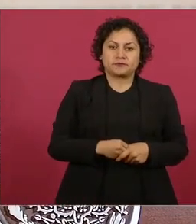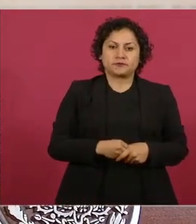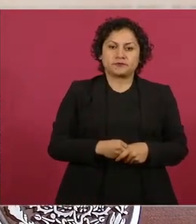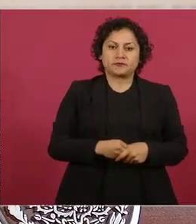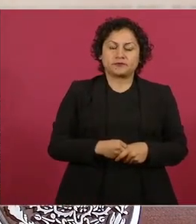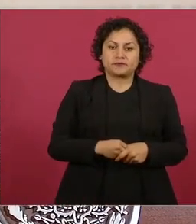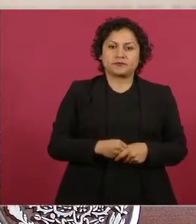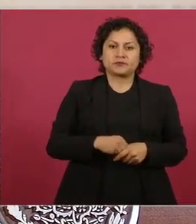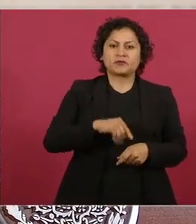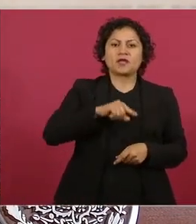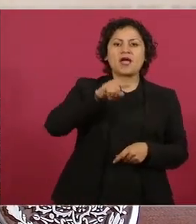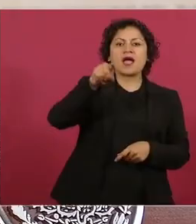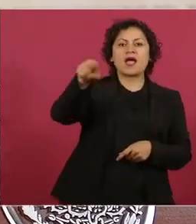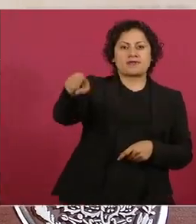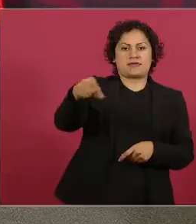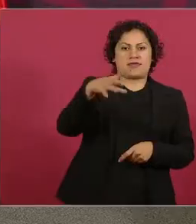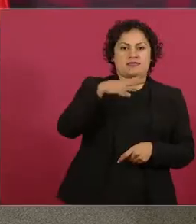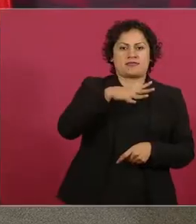pues como 40 mil